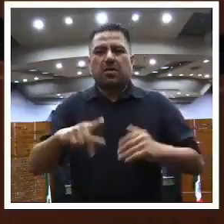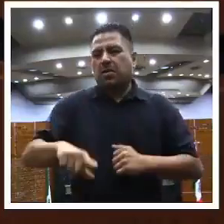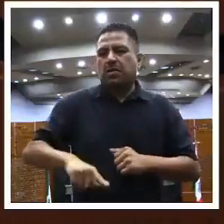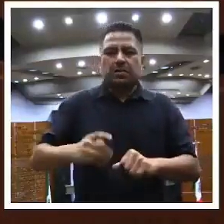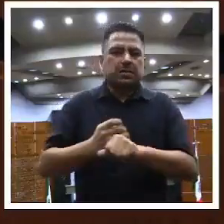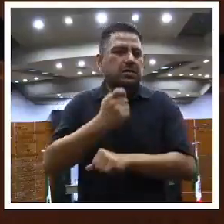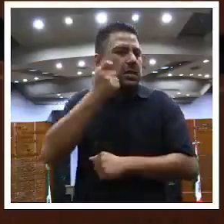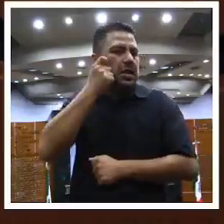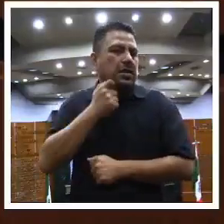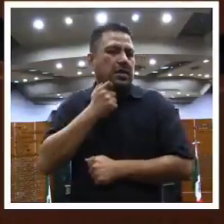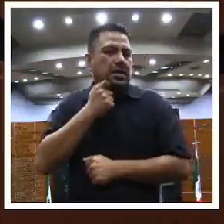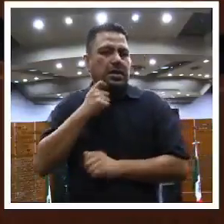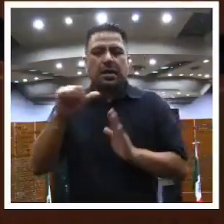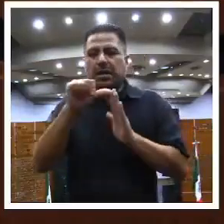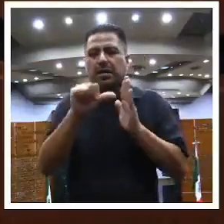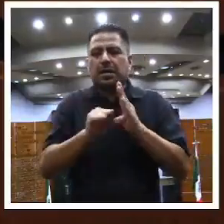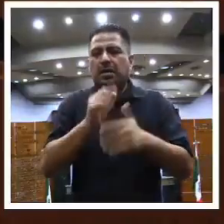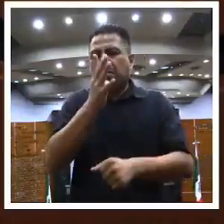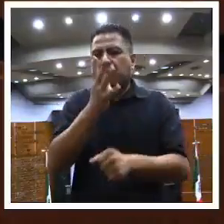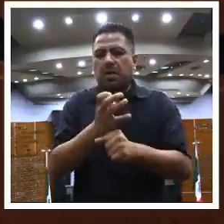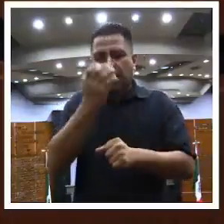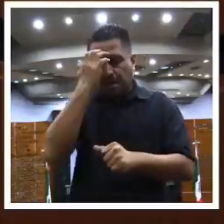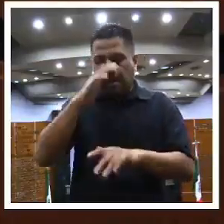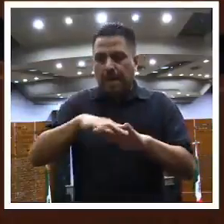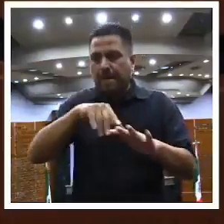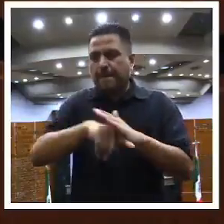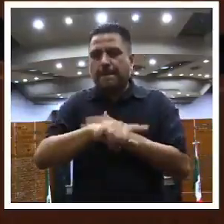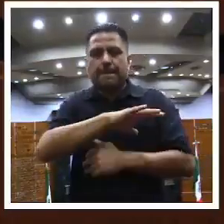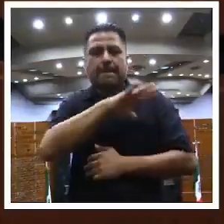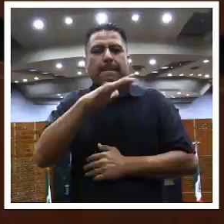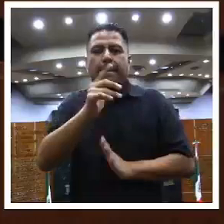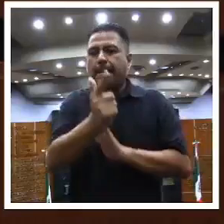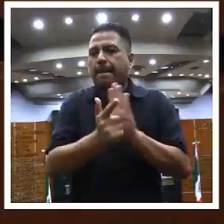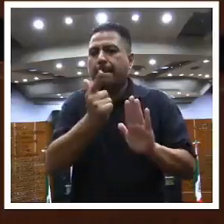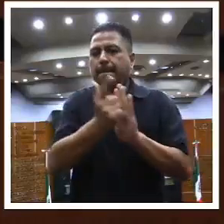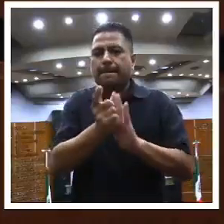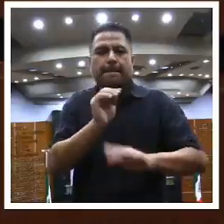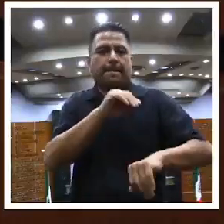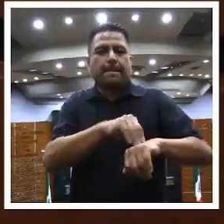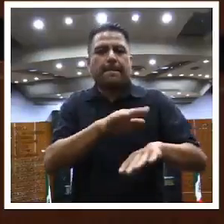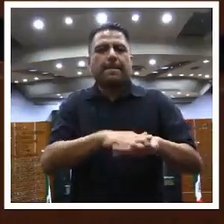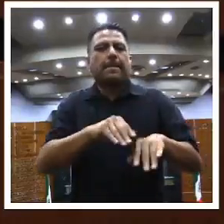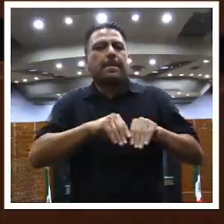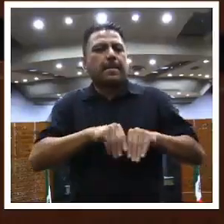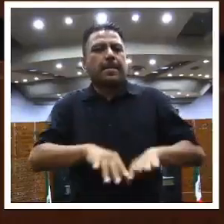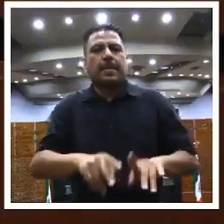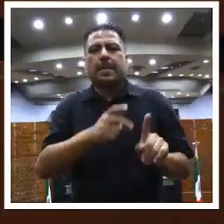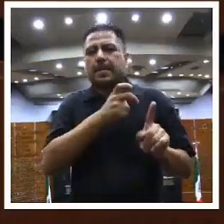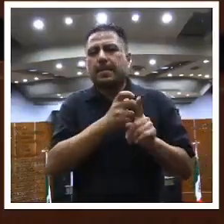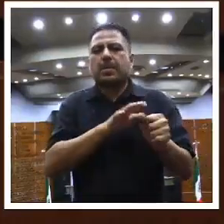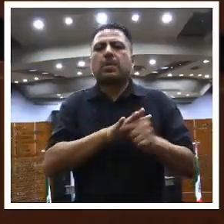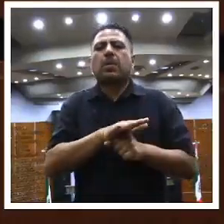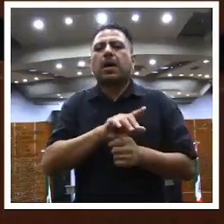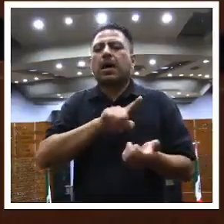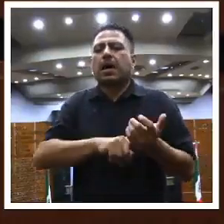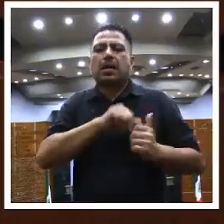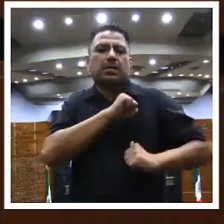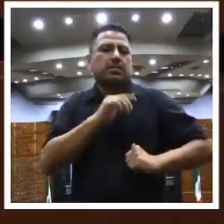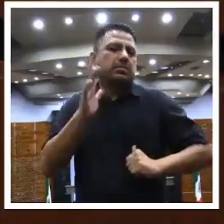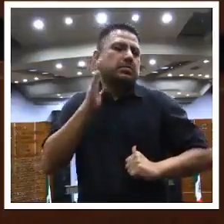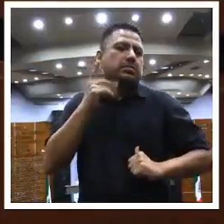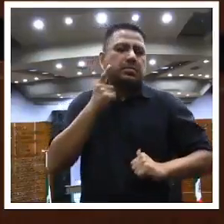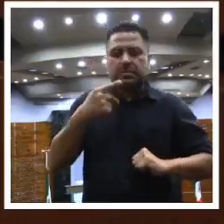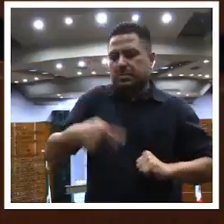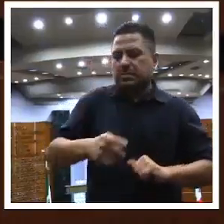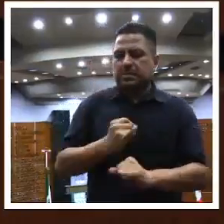del Estado. Artículo cuarto, para conocimiento general y efectos legales procedentes, públicase el presente decreto en la Gaceta Parlamentaria, en